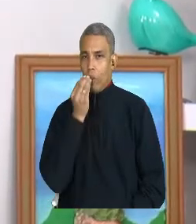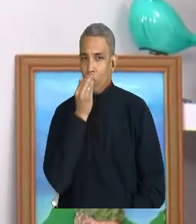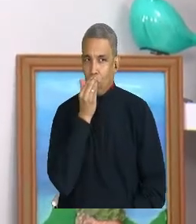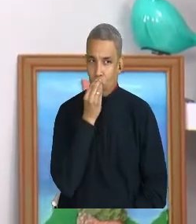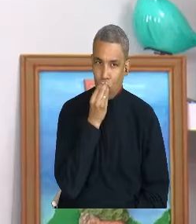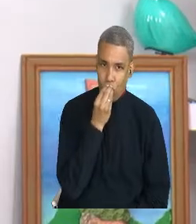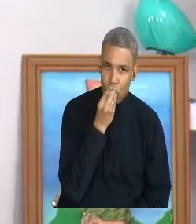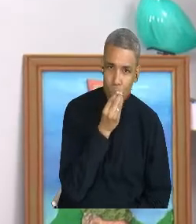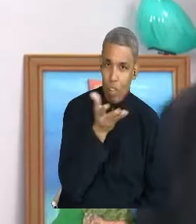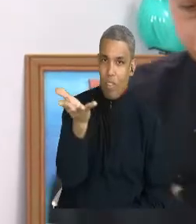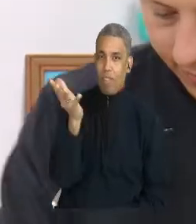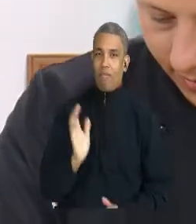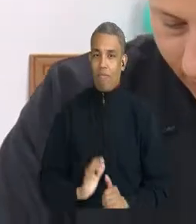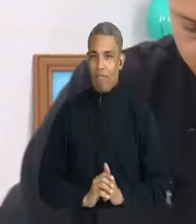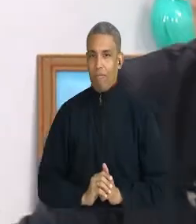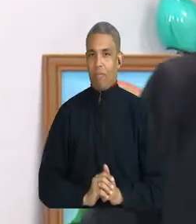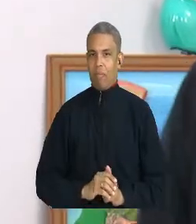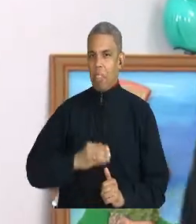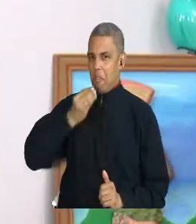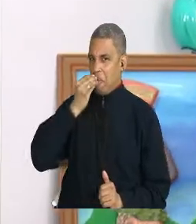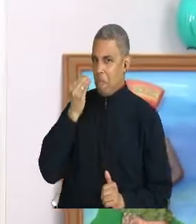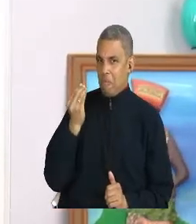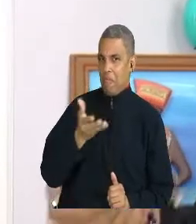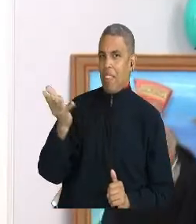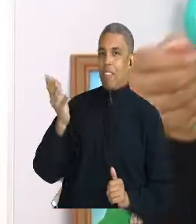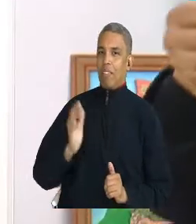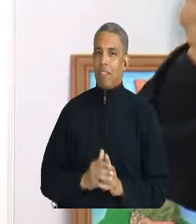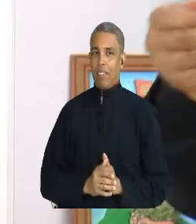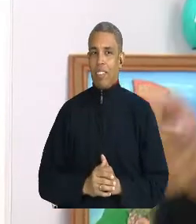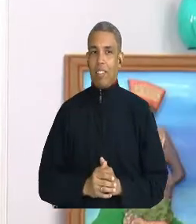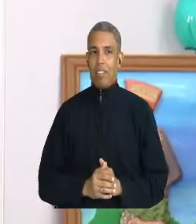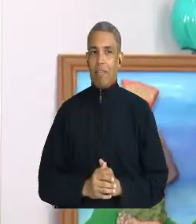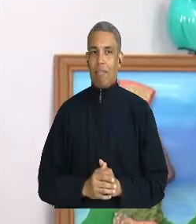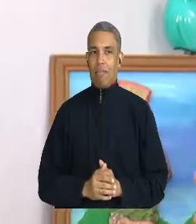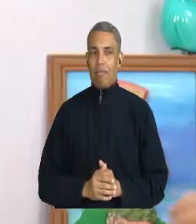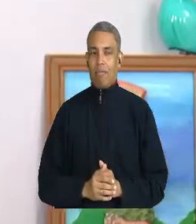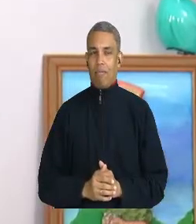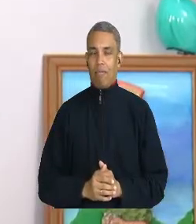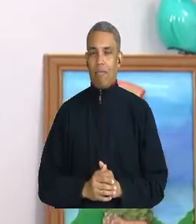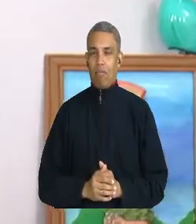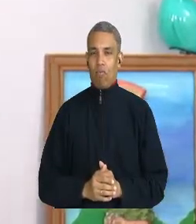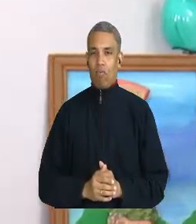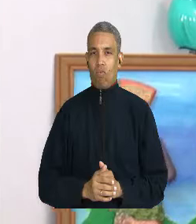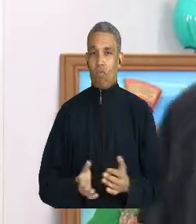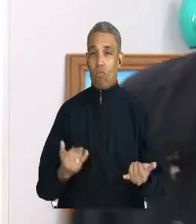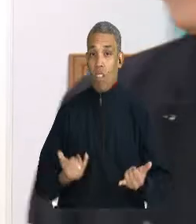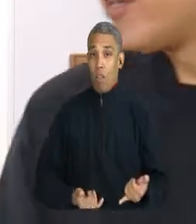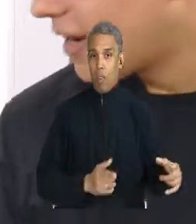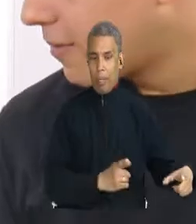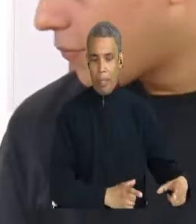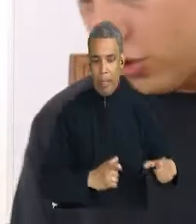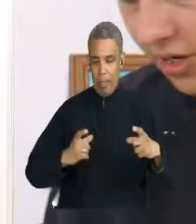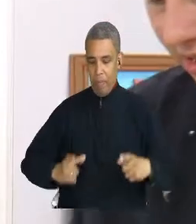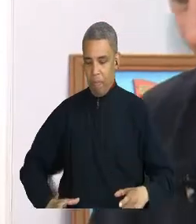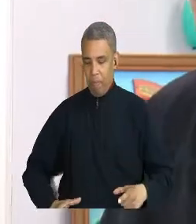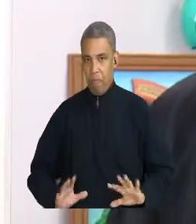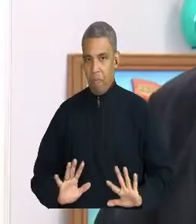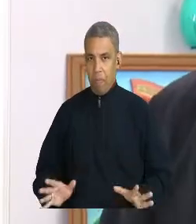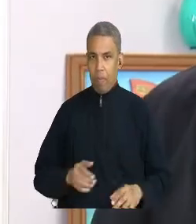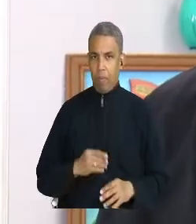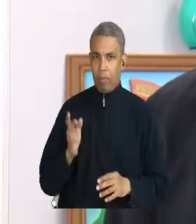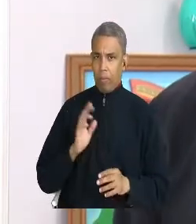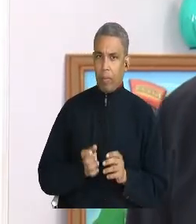¡Mua! Gigantes, caramba, un besito gigante. Tenemos minuto y medio precisamente para terminar nuestro ensamble del día. Listo, Roche, regálame un poquitico de leche